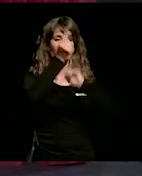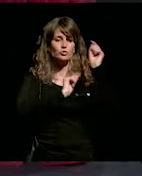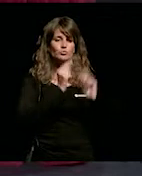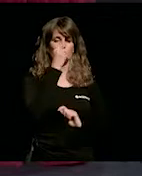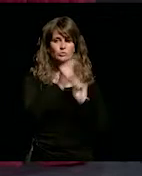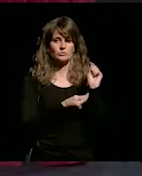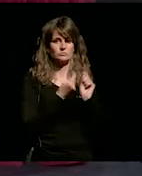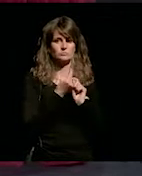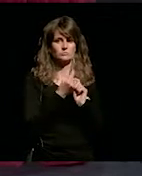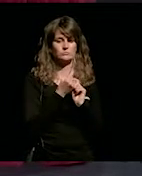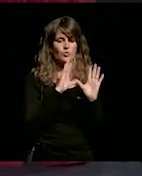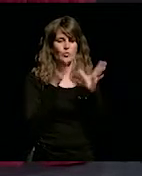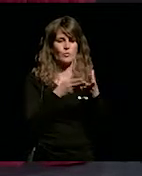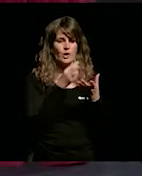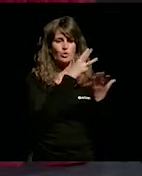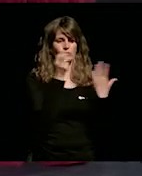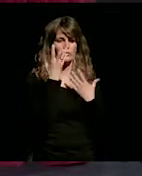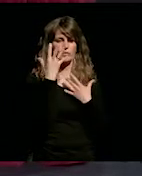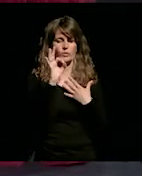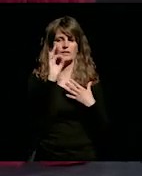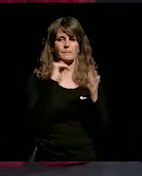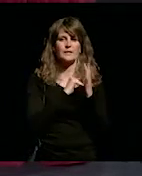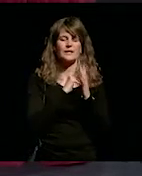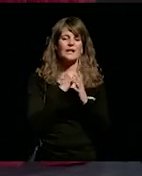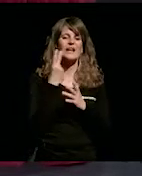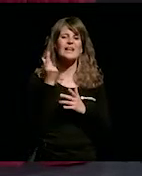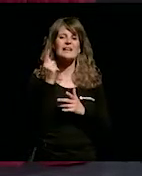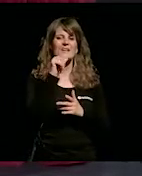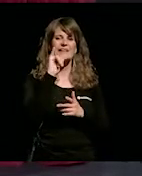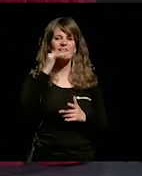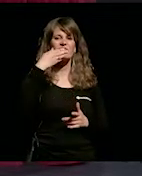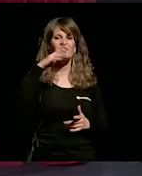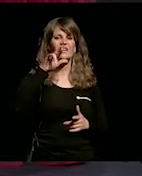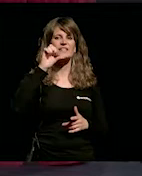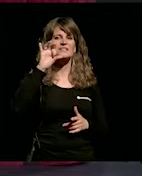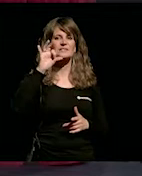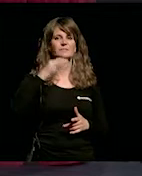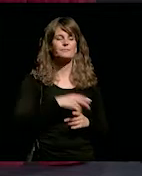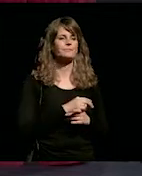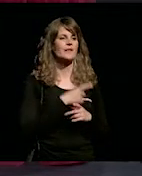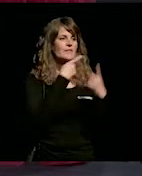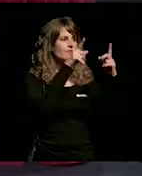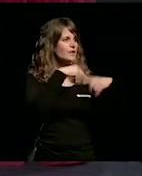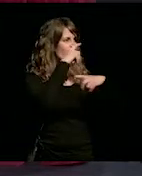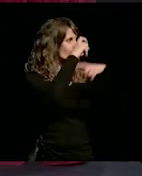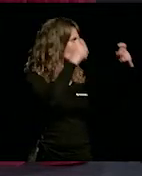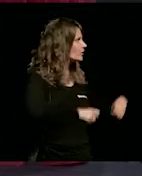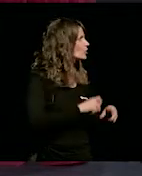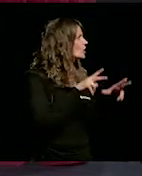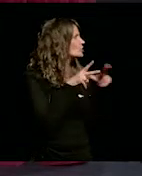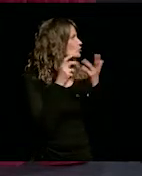presupuesto global de 850.000 libras esterlinas provenientes de diferentes fundaciones,